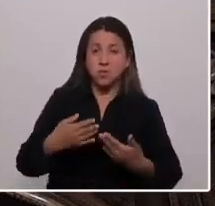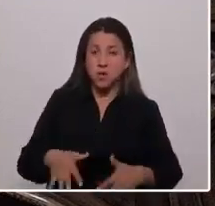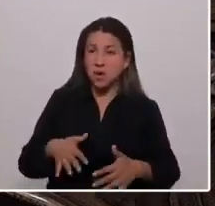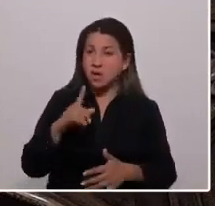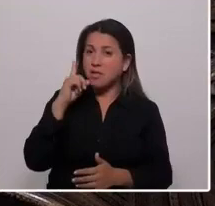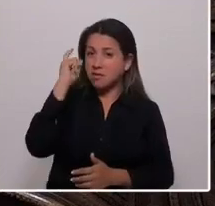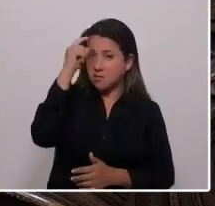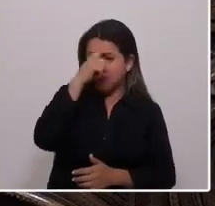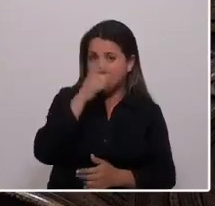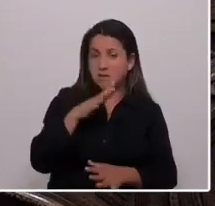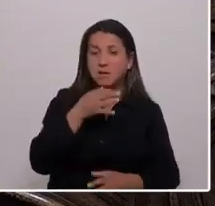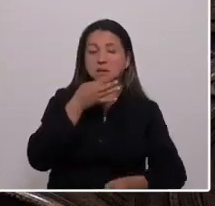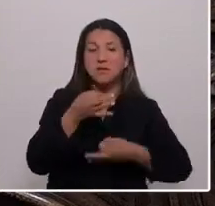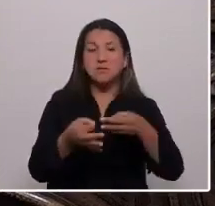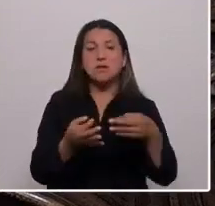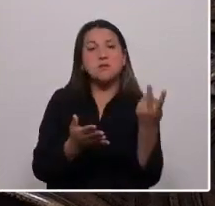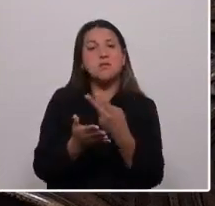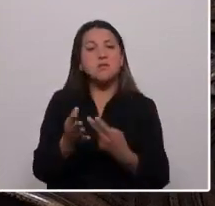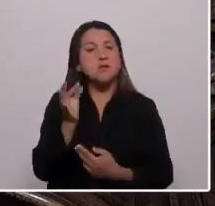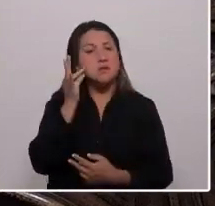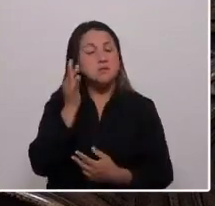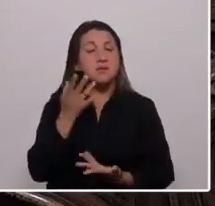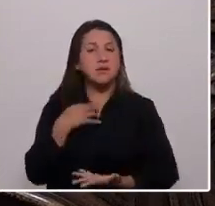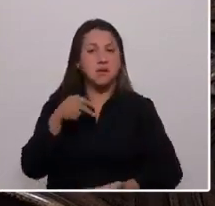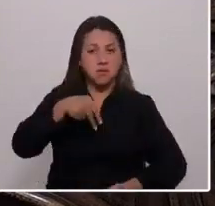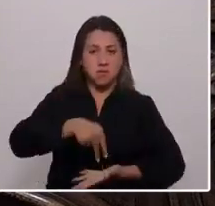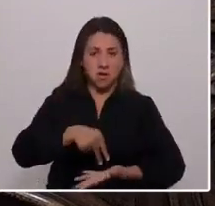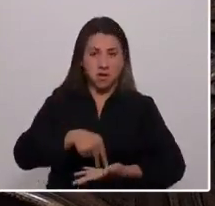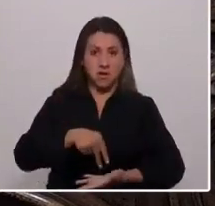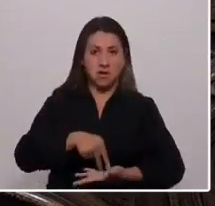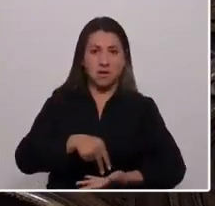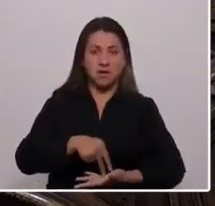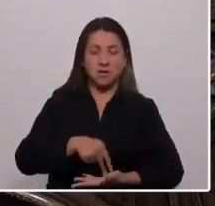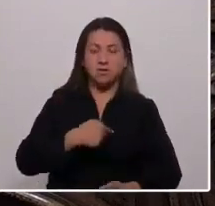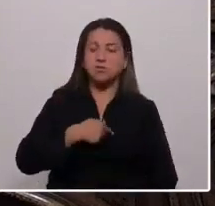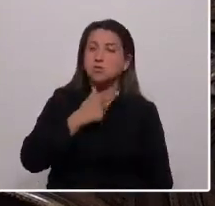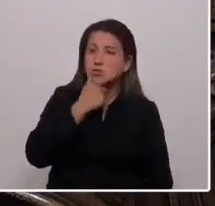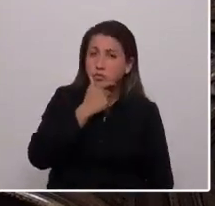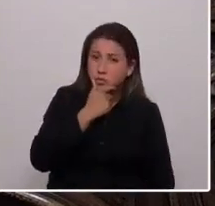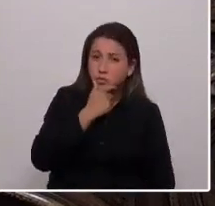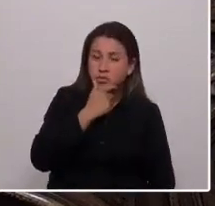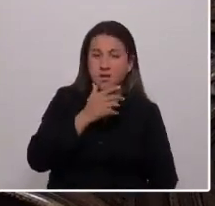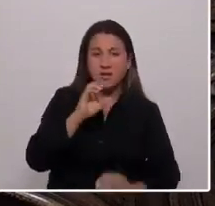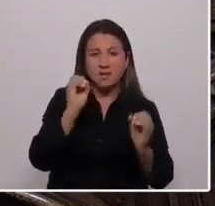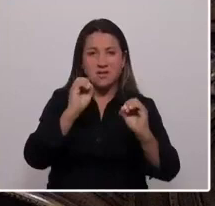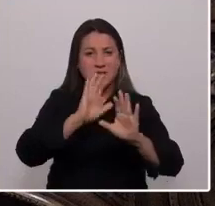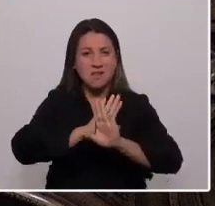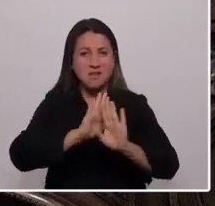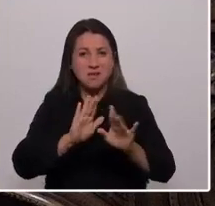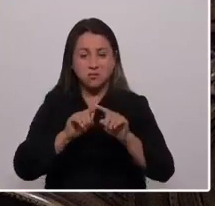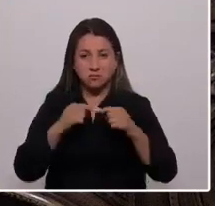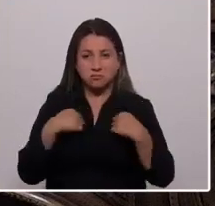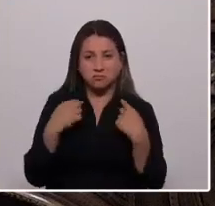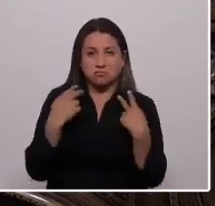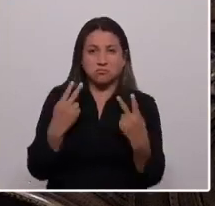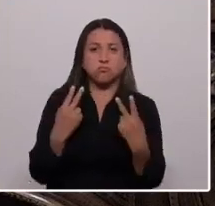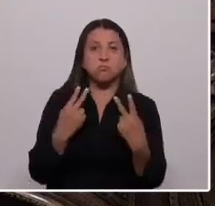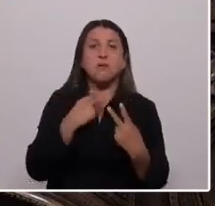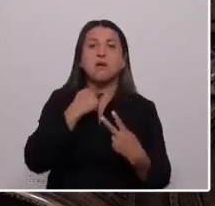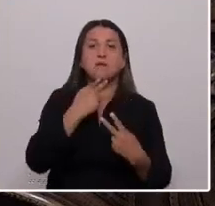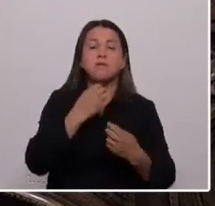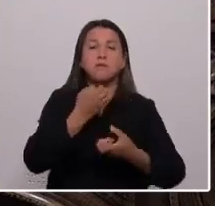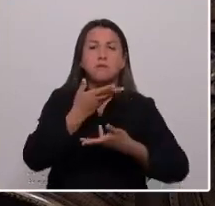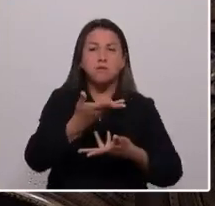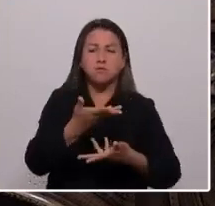pero para eso estamos aquí y no dudaré un segundo en atreverme a levantar la voz cada vez que